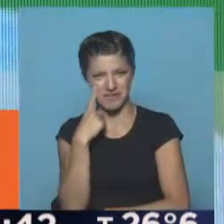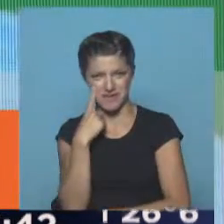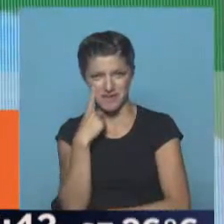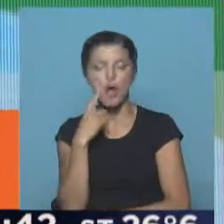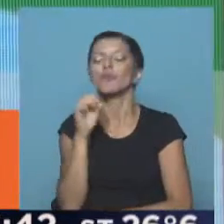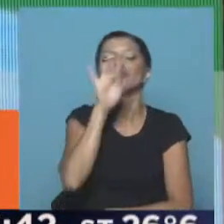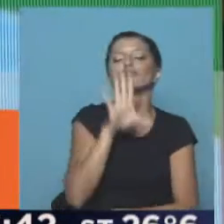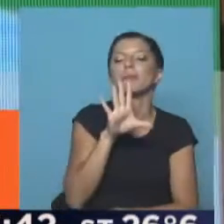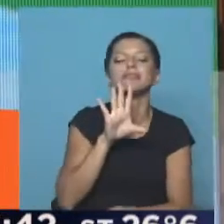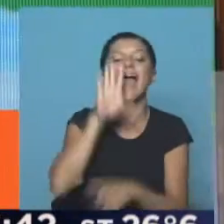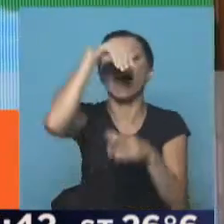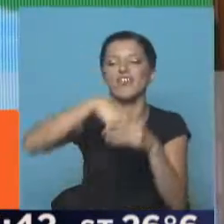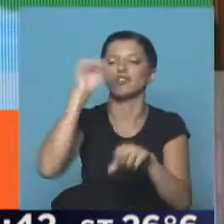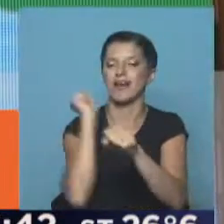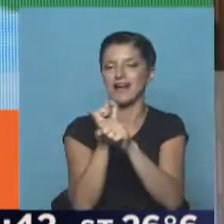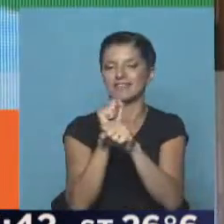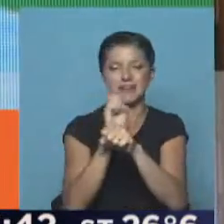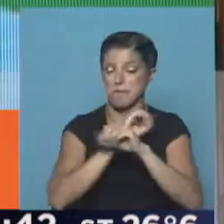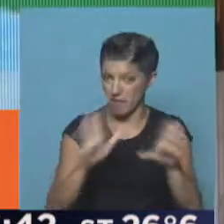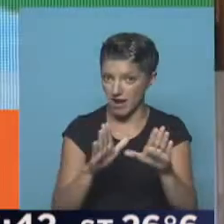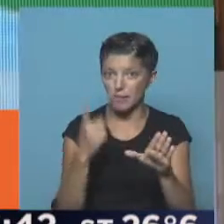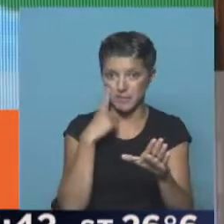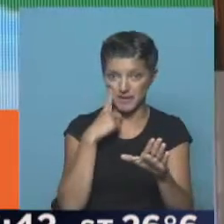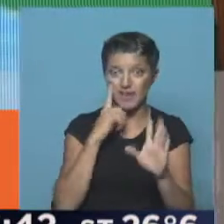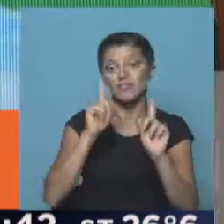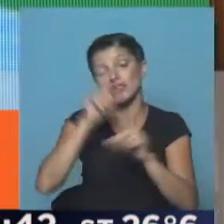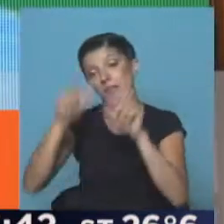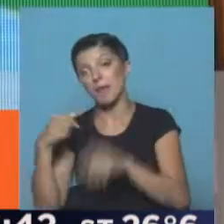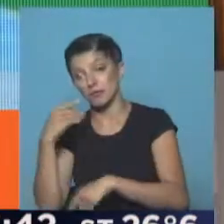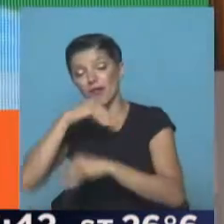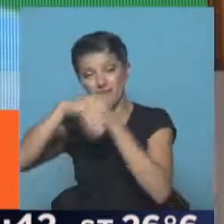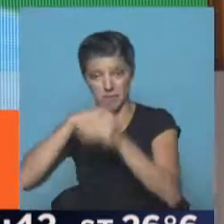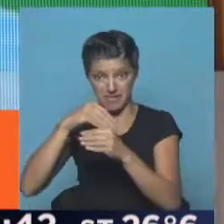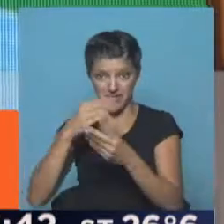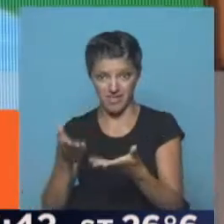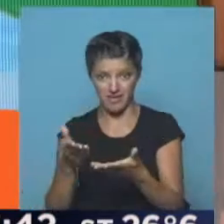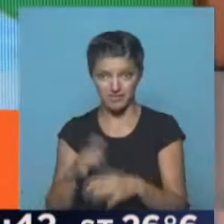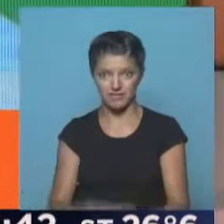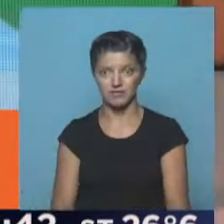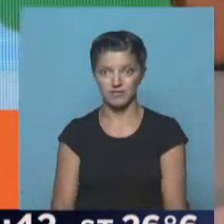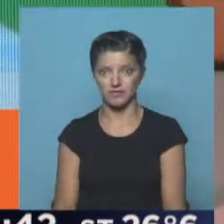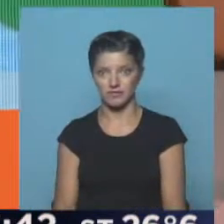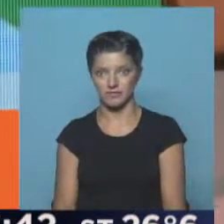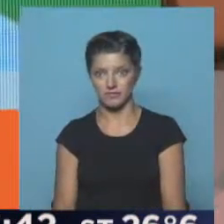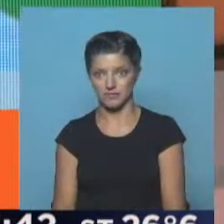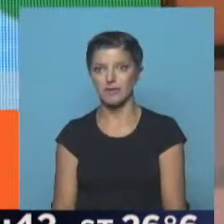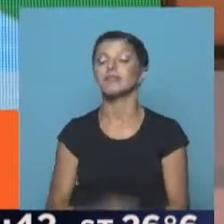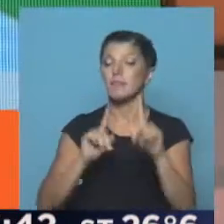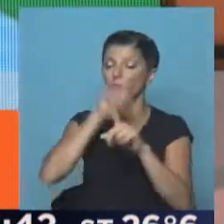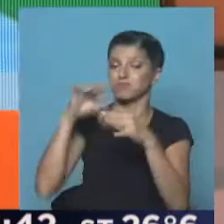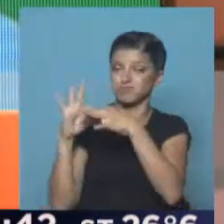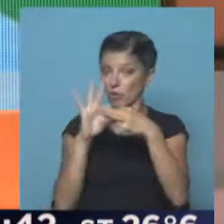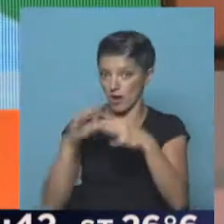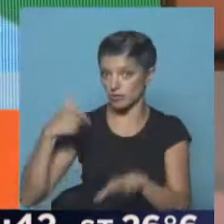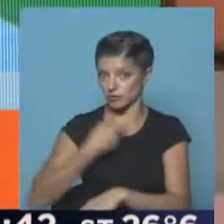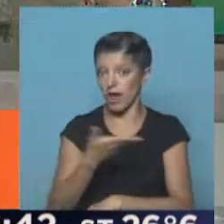que viven quienes están presos, sino también quienes los van a visitar, por ejemplo, las condiciones, y cómo eso se traslada también en términos sociales. Y